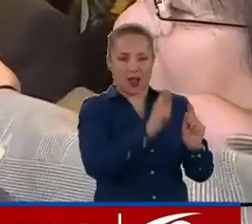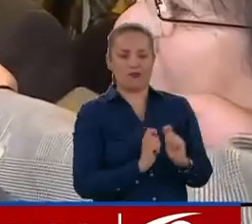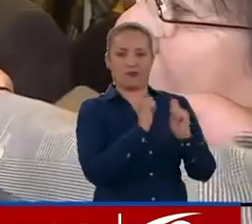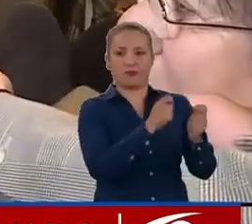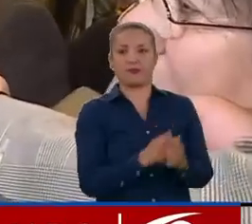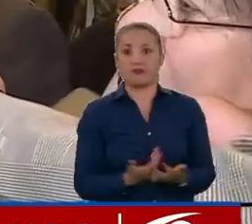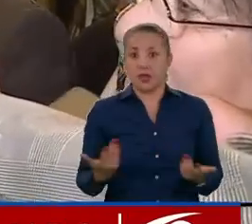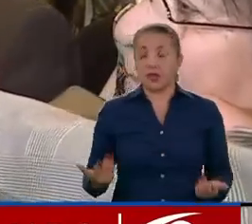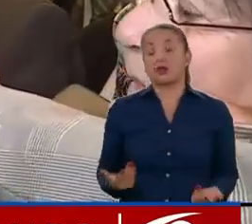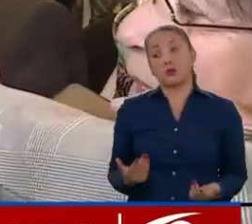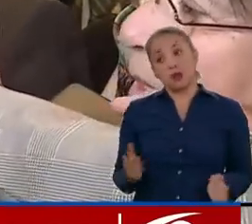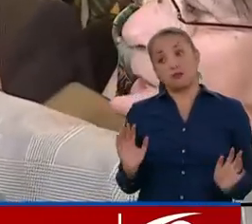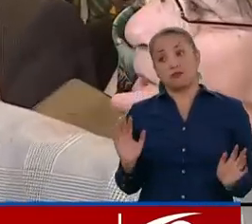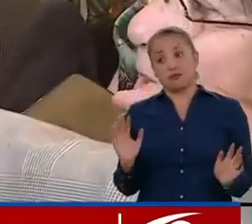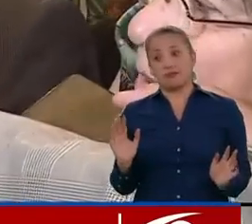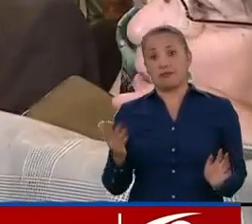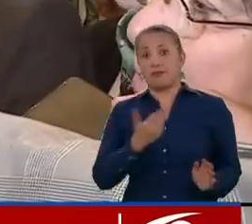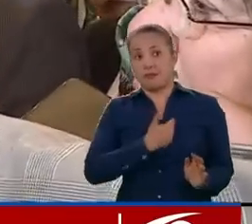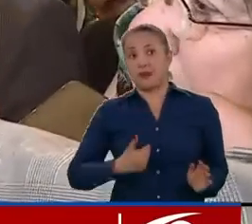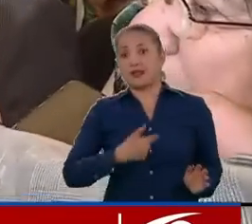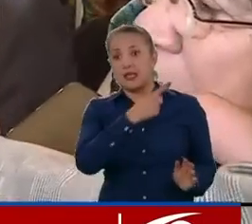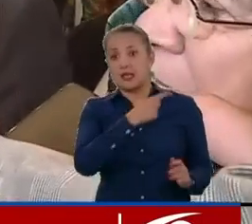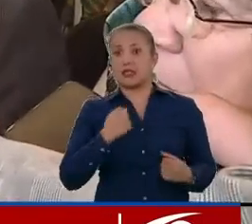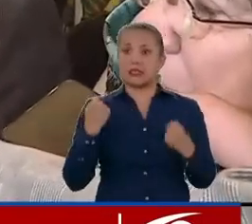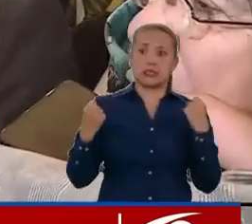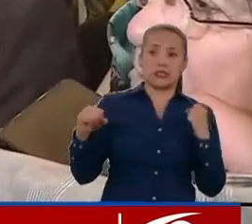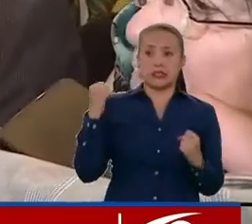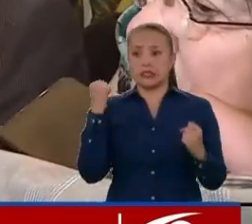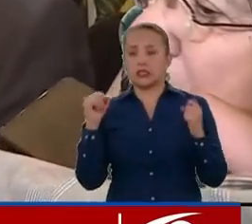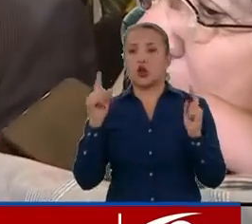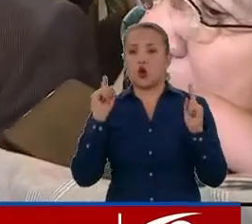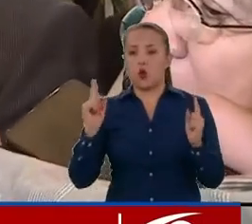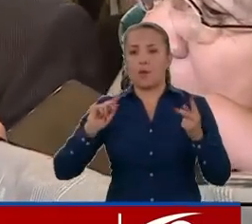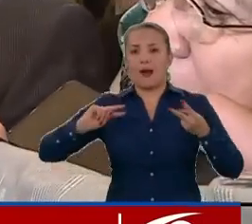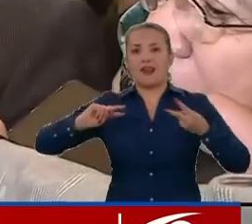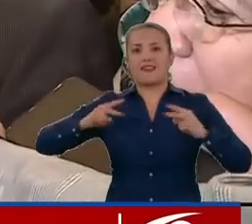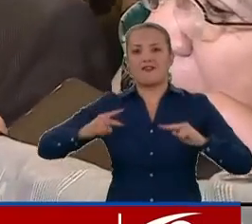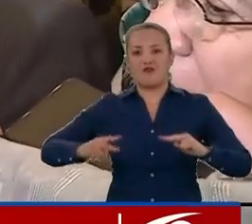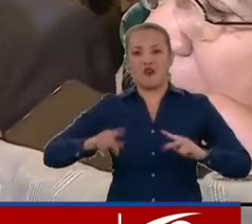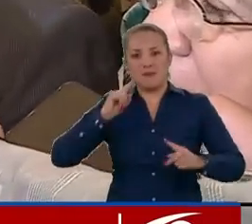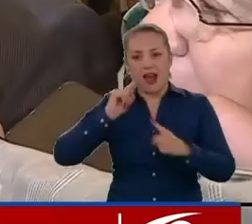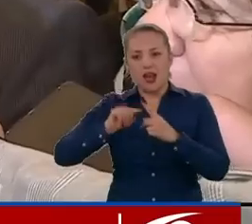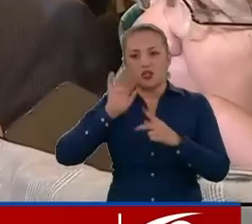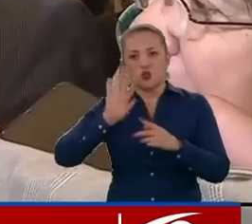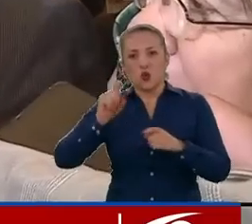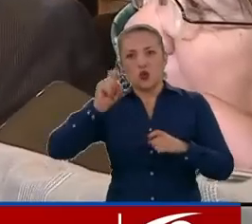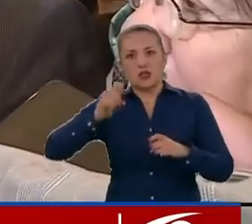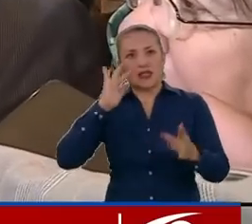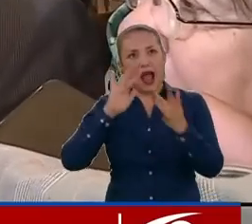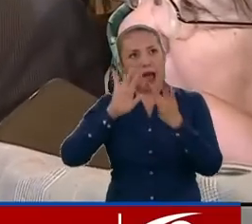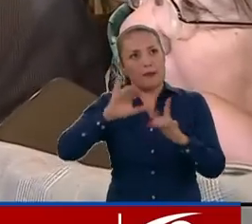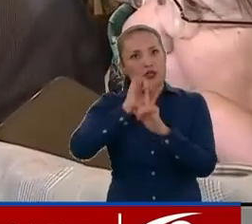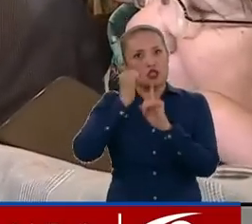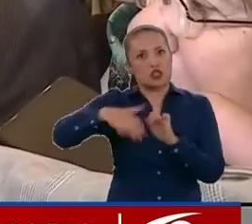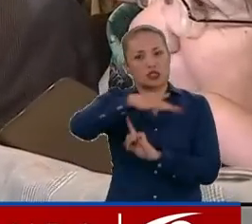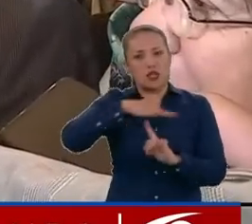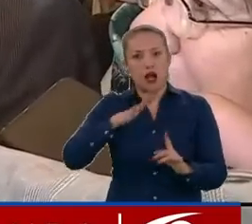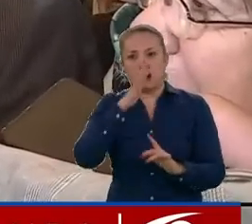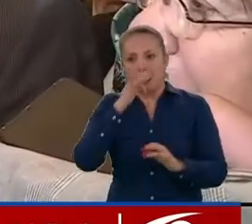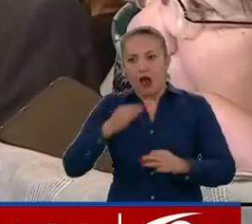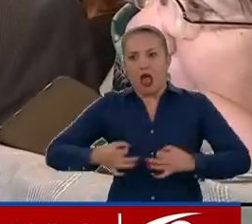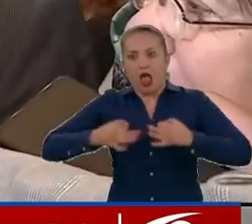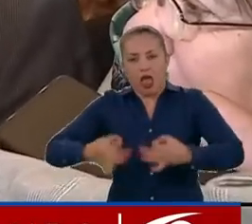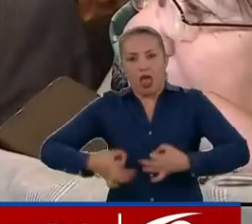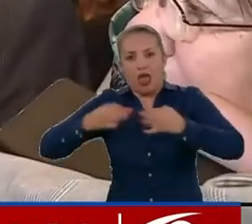está angustiado. Y está angustiado porque estas reformas sociales no avanzan en el Congreso. Es que estas son